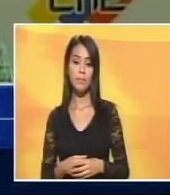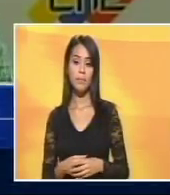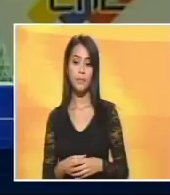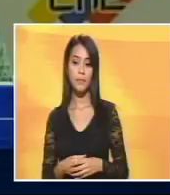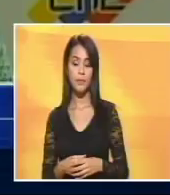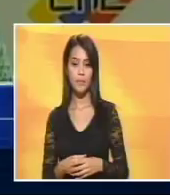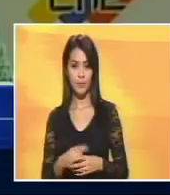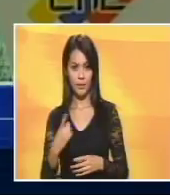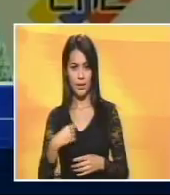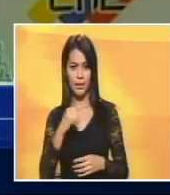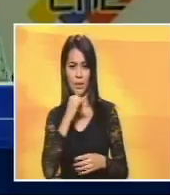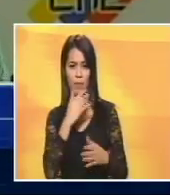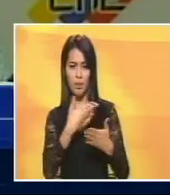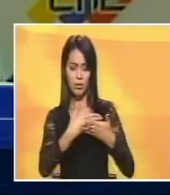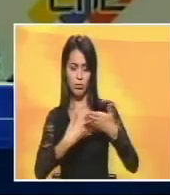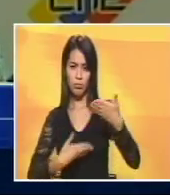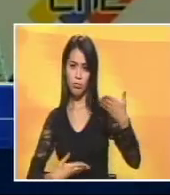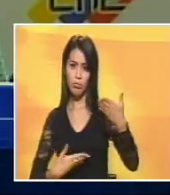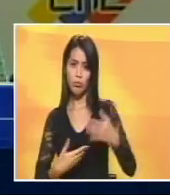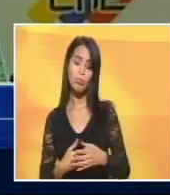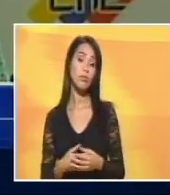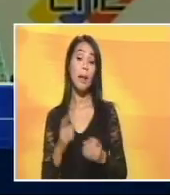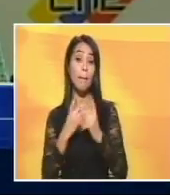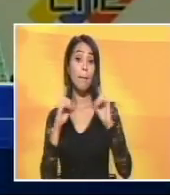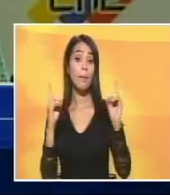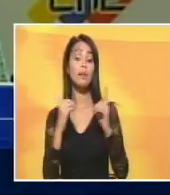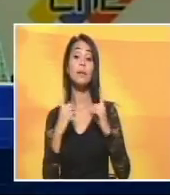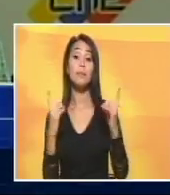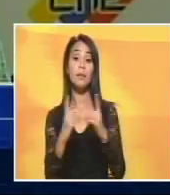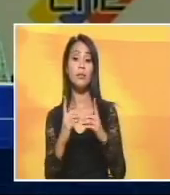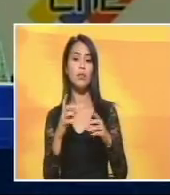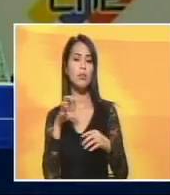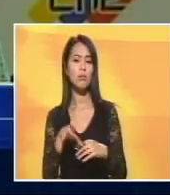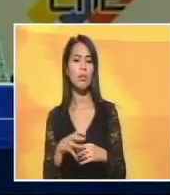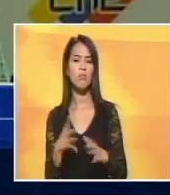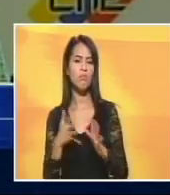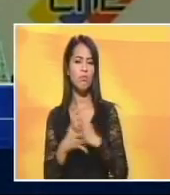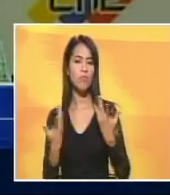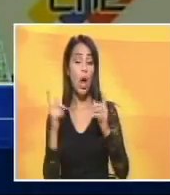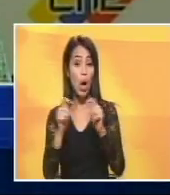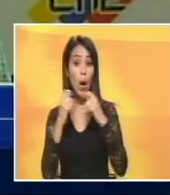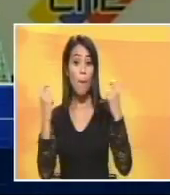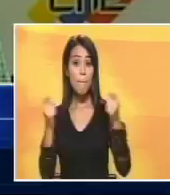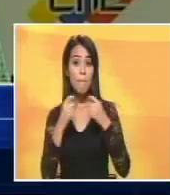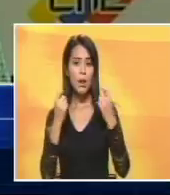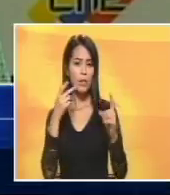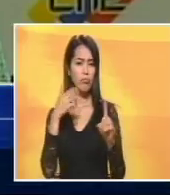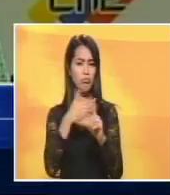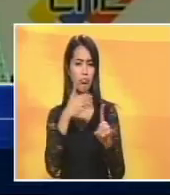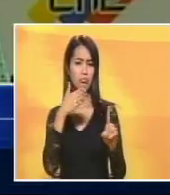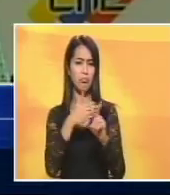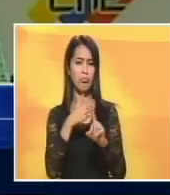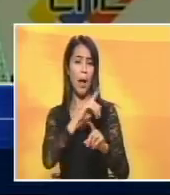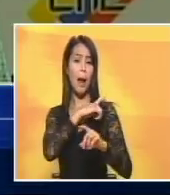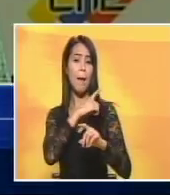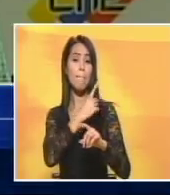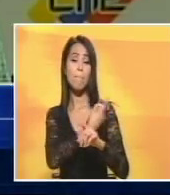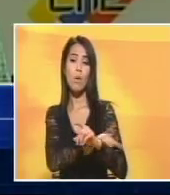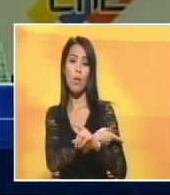Esta declaración del Departamento de Estado coincide con una campaña de agresiones al poder